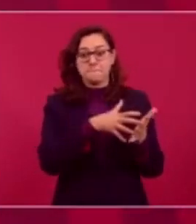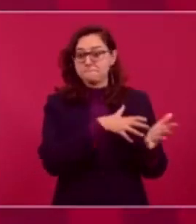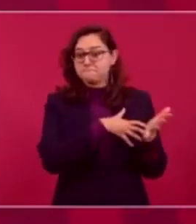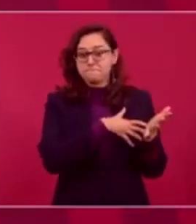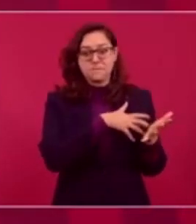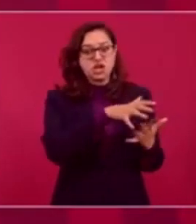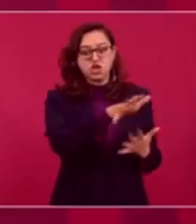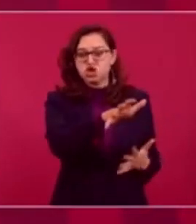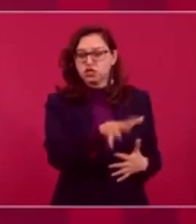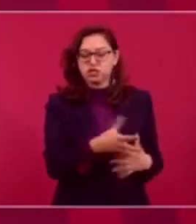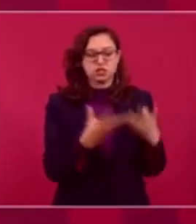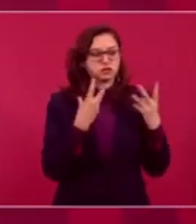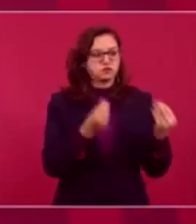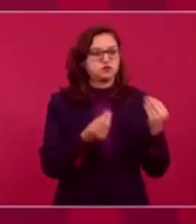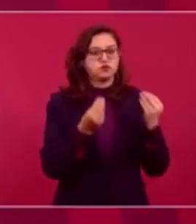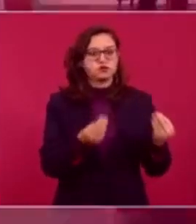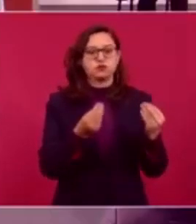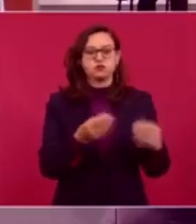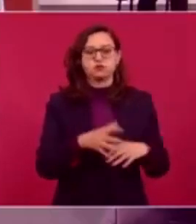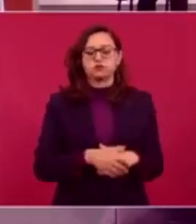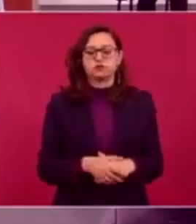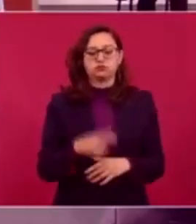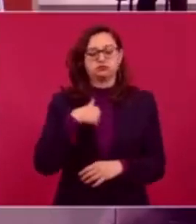que como un